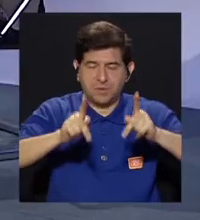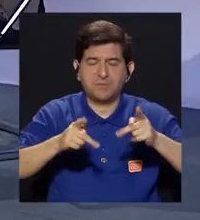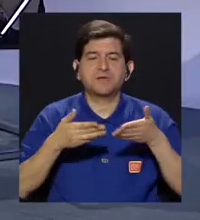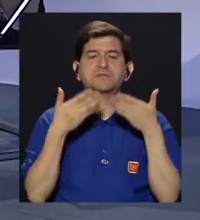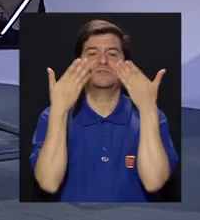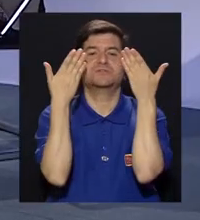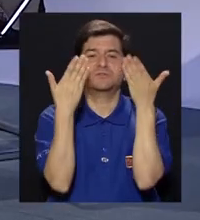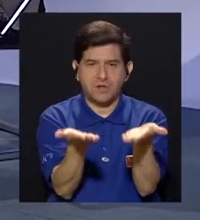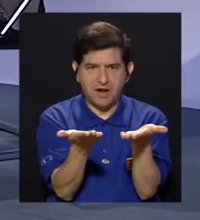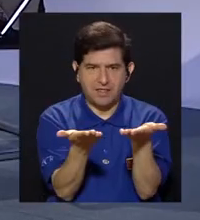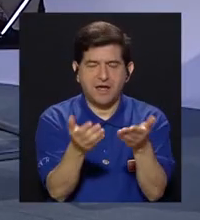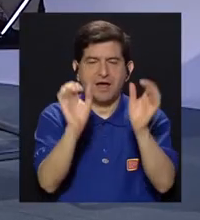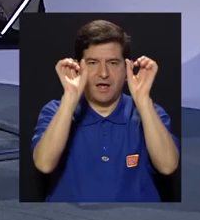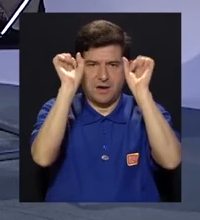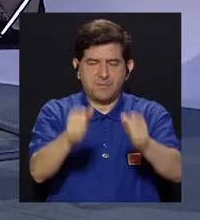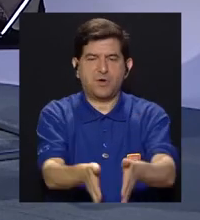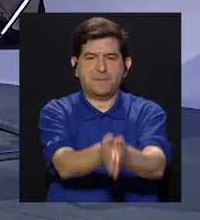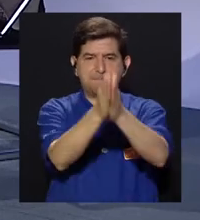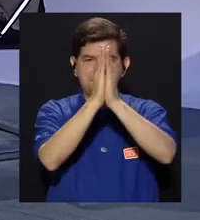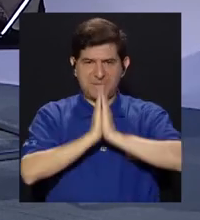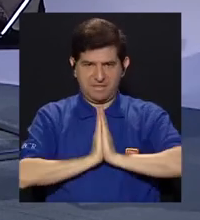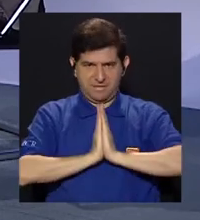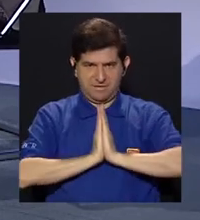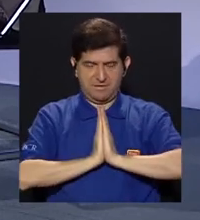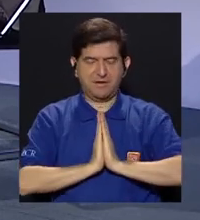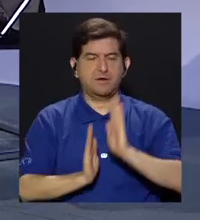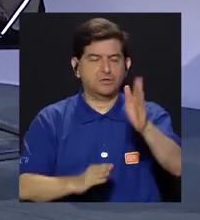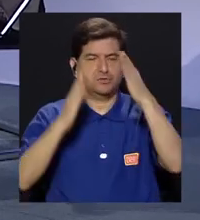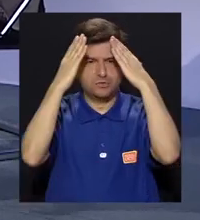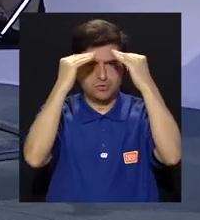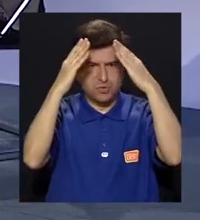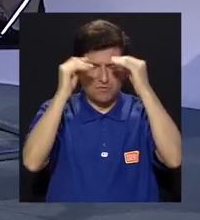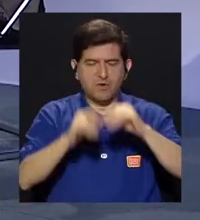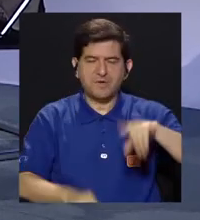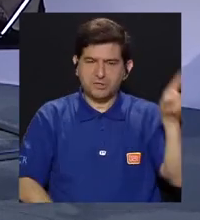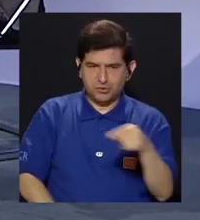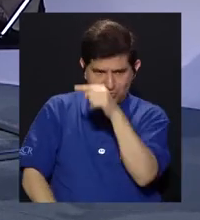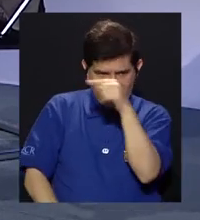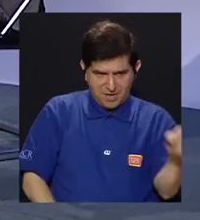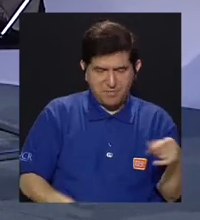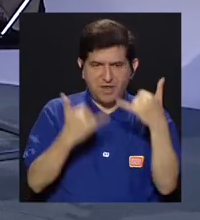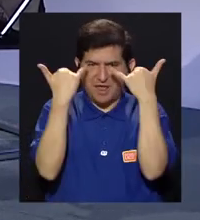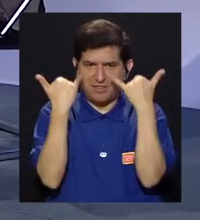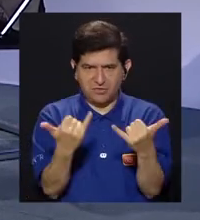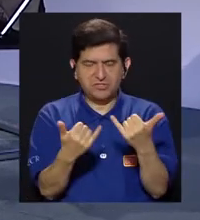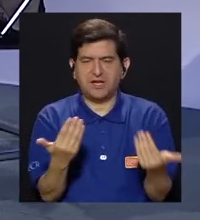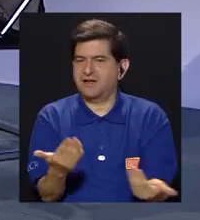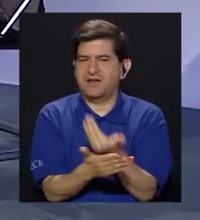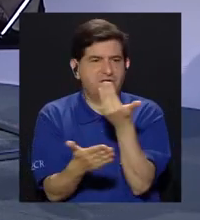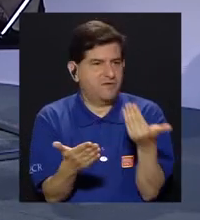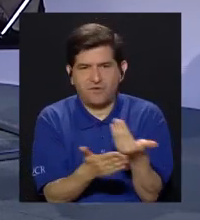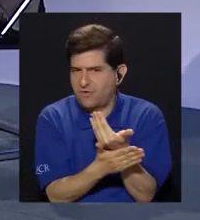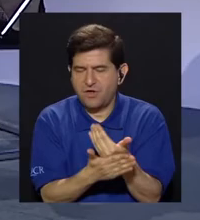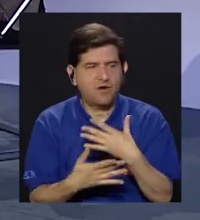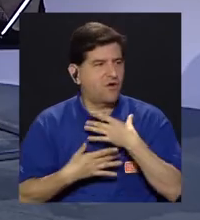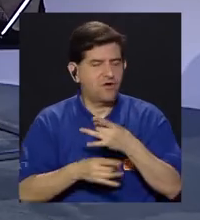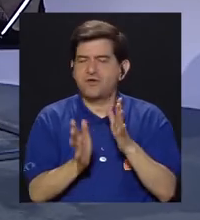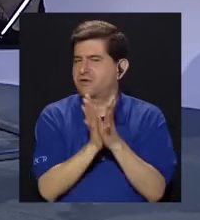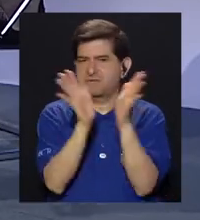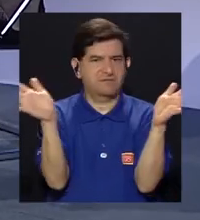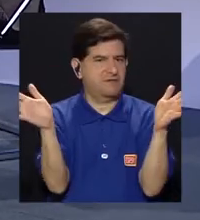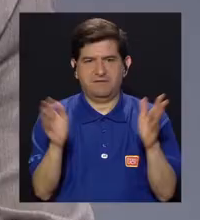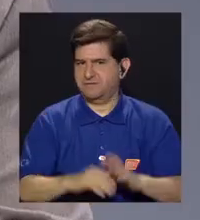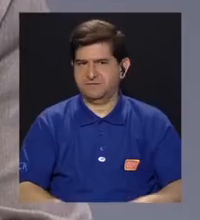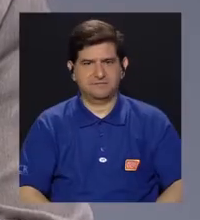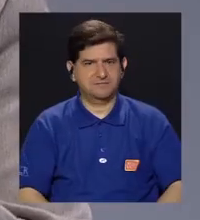al ciudadano para que pueda solicitar que sus datos sean removidos porque ya no son actuales y no